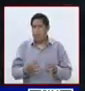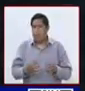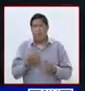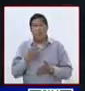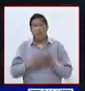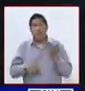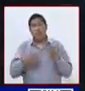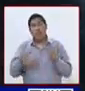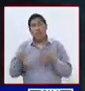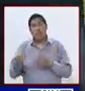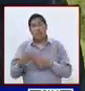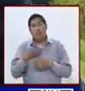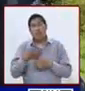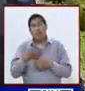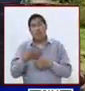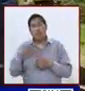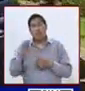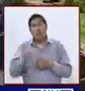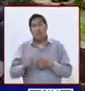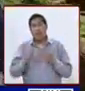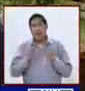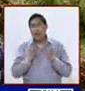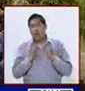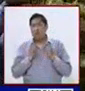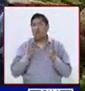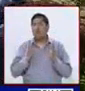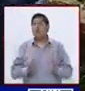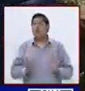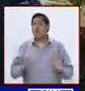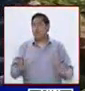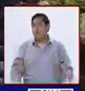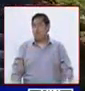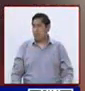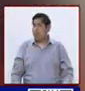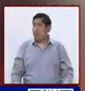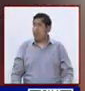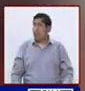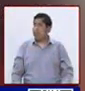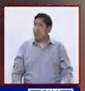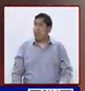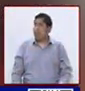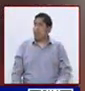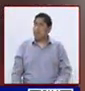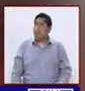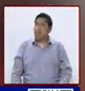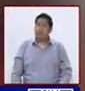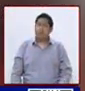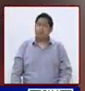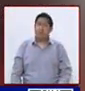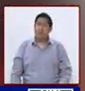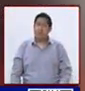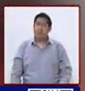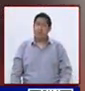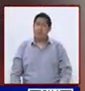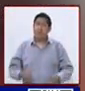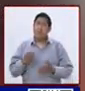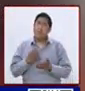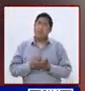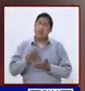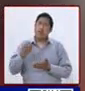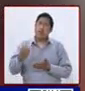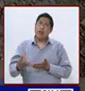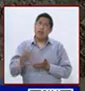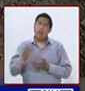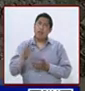lo que ya nos ha mencionado existe acá en el ingreso al Calvario. Y la había comprado siempre, valor